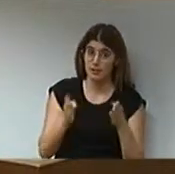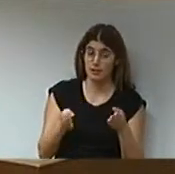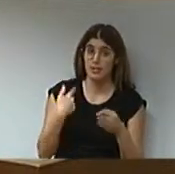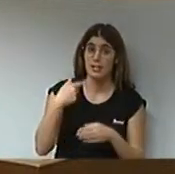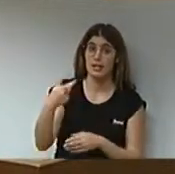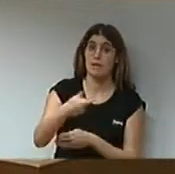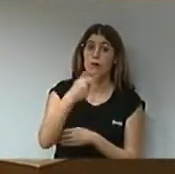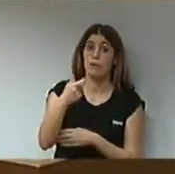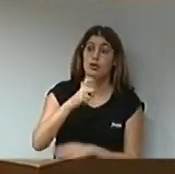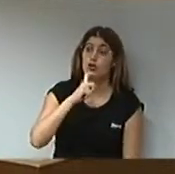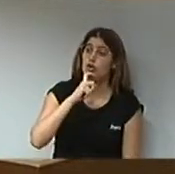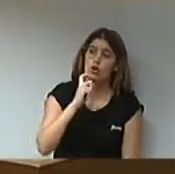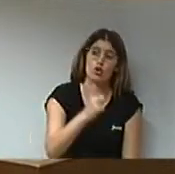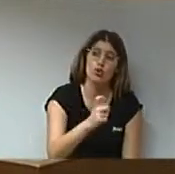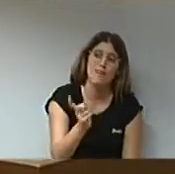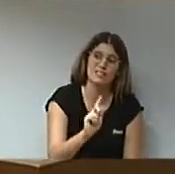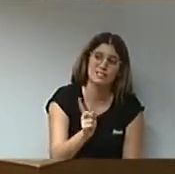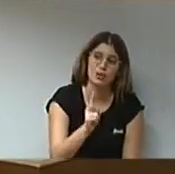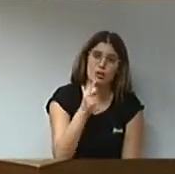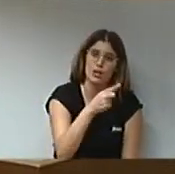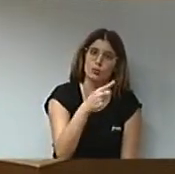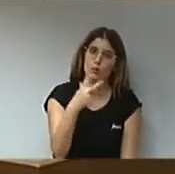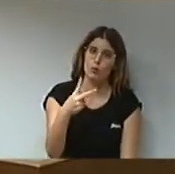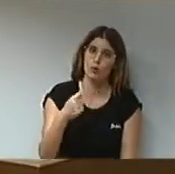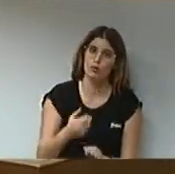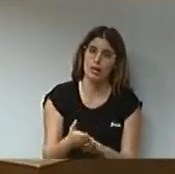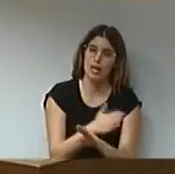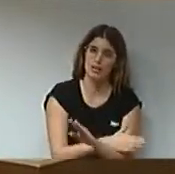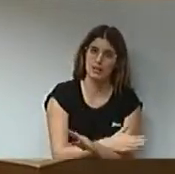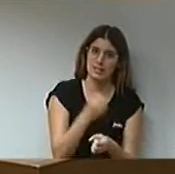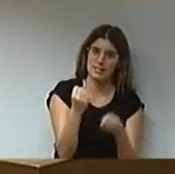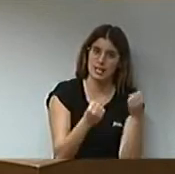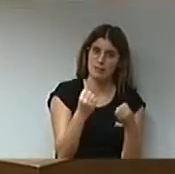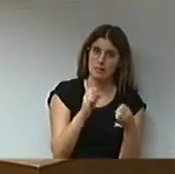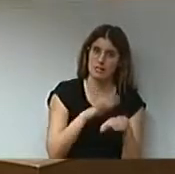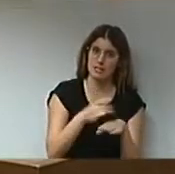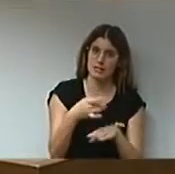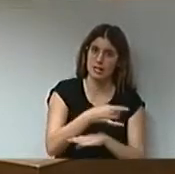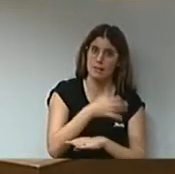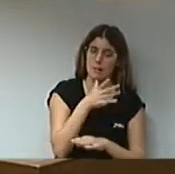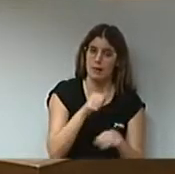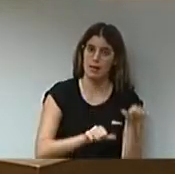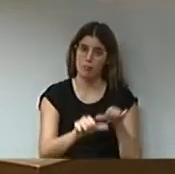no avisaron, no dieron el aviso de forma previa que la maquinista diera marcha atrás?